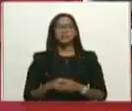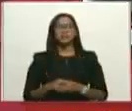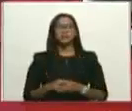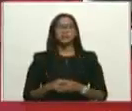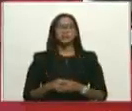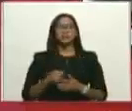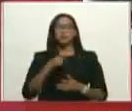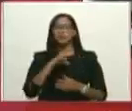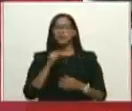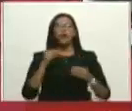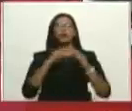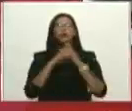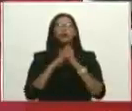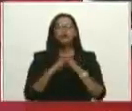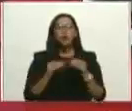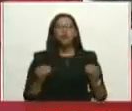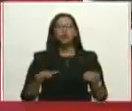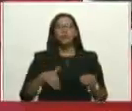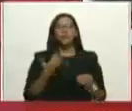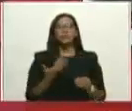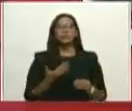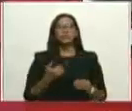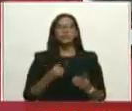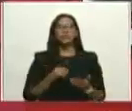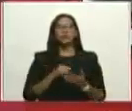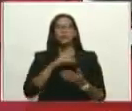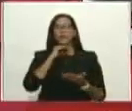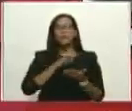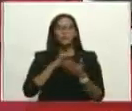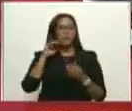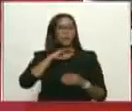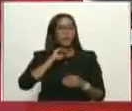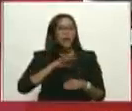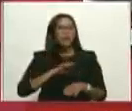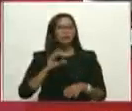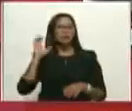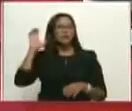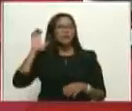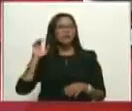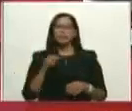todos pueden ser patria o muerte, pues que la unidad tiene